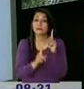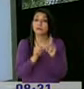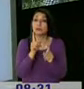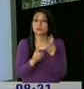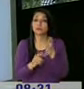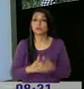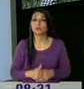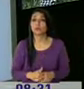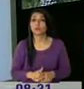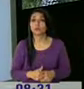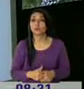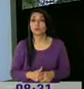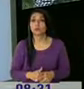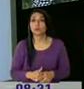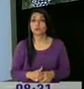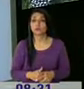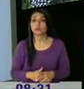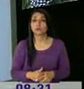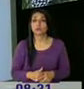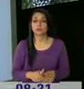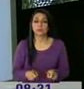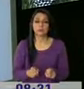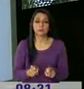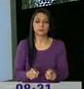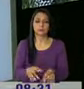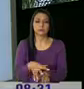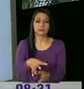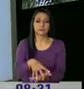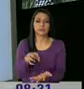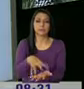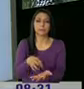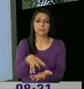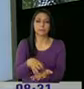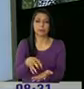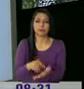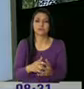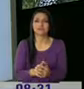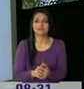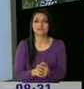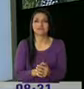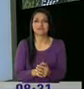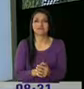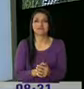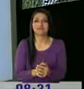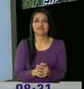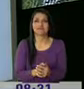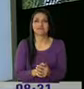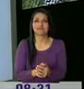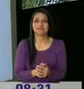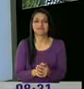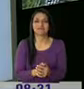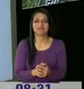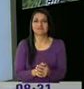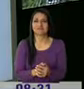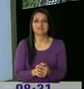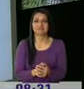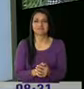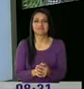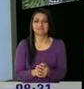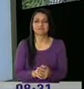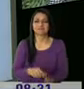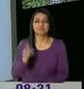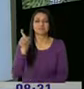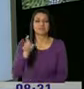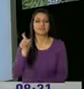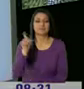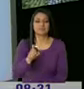de tu parte. Se ha visto huyuhuy de los sapos, los saltamontes en la selva donde está usted, ¿no? ¡Qué barbaridad eso! ¡Qué horror! Se necesita